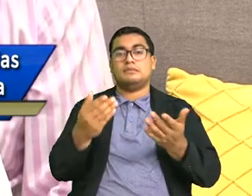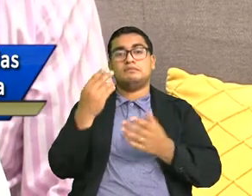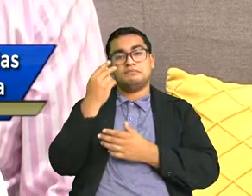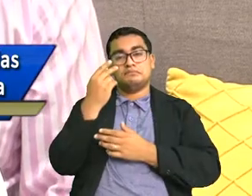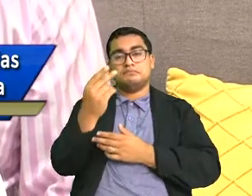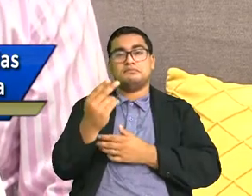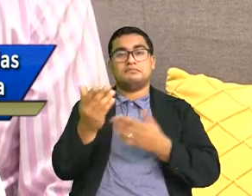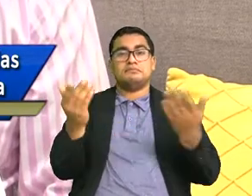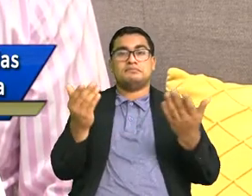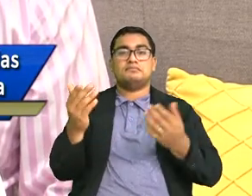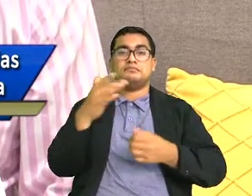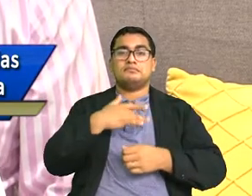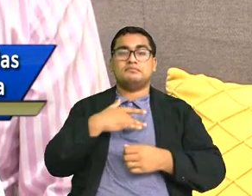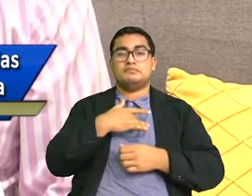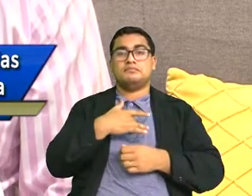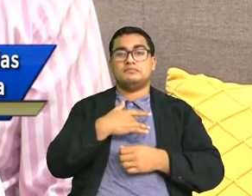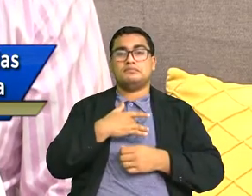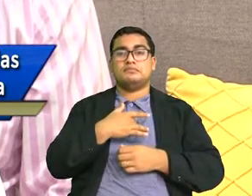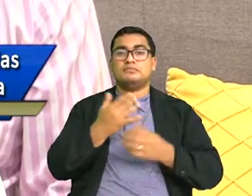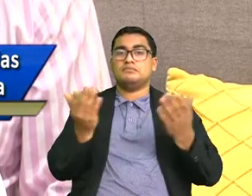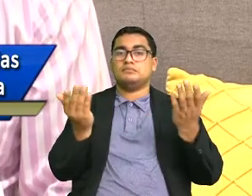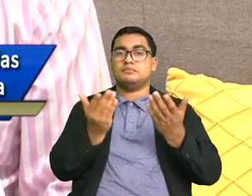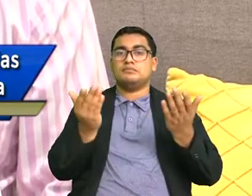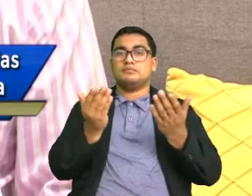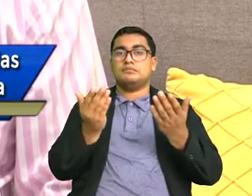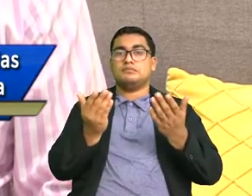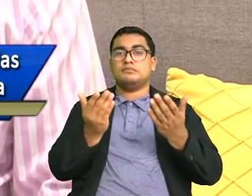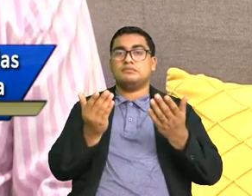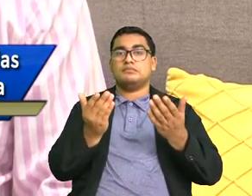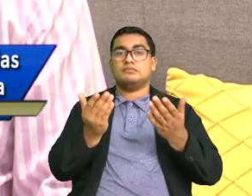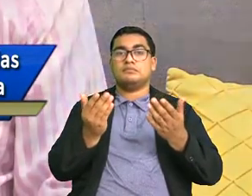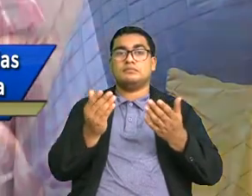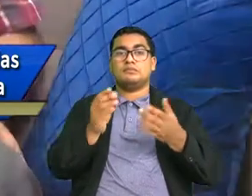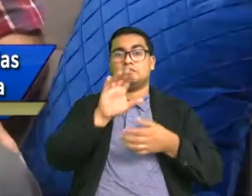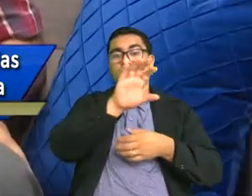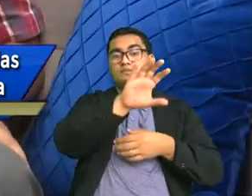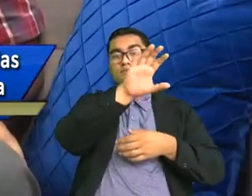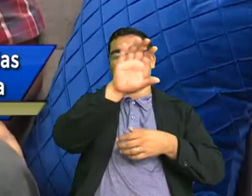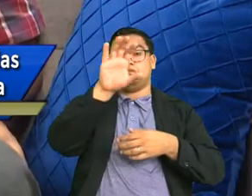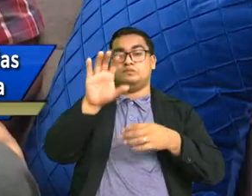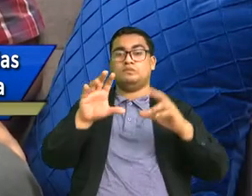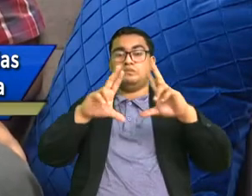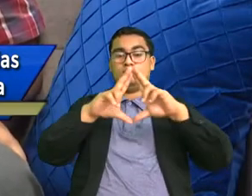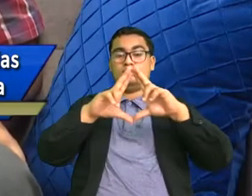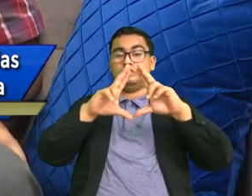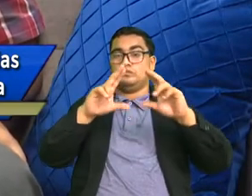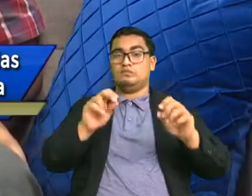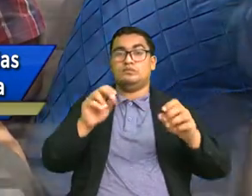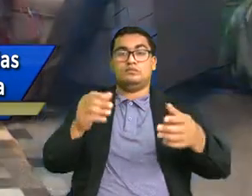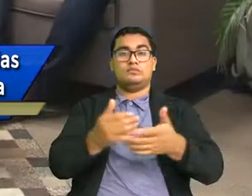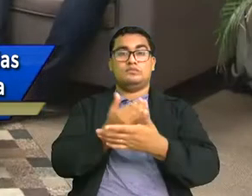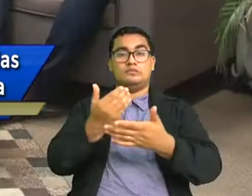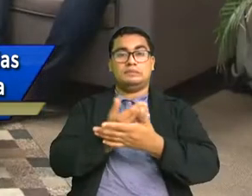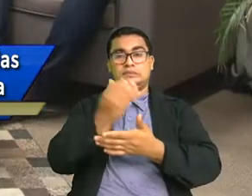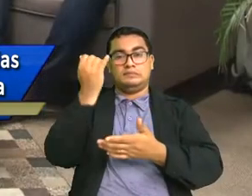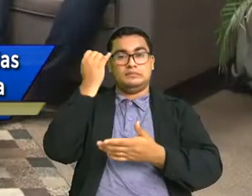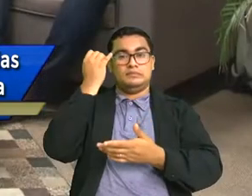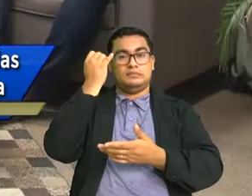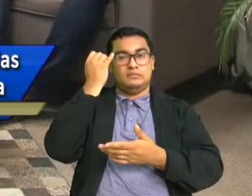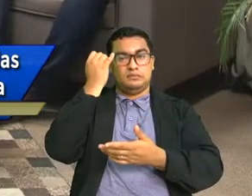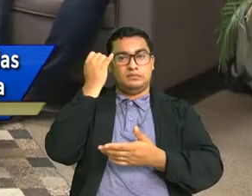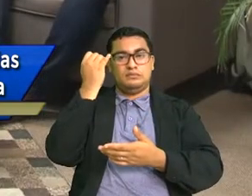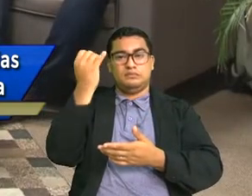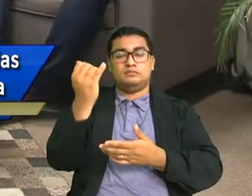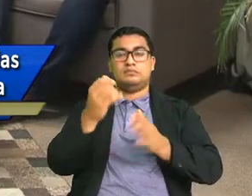con las necesidades nosotros de territorializar las tecnologías que significan territorializar las tecnologías y como